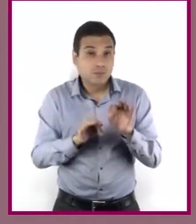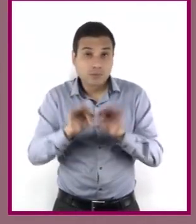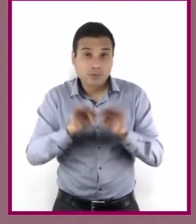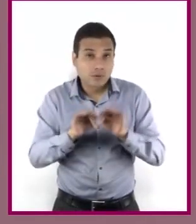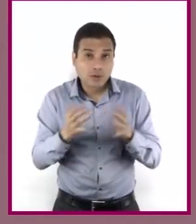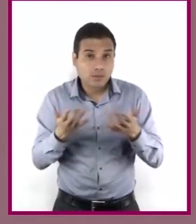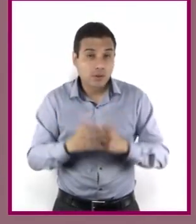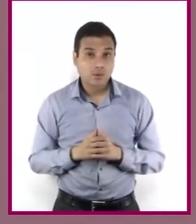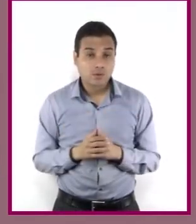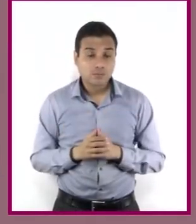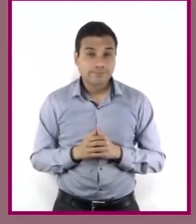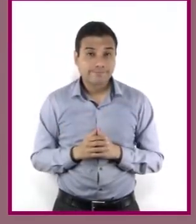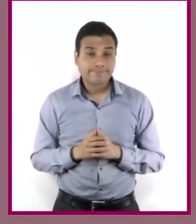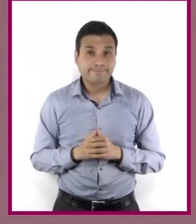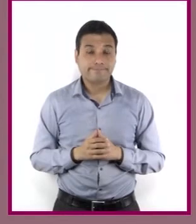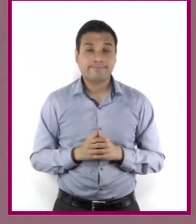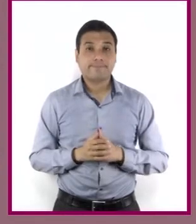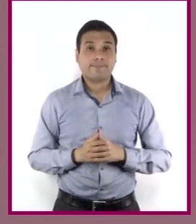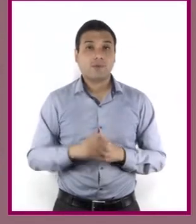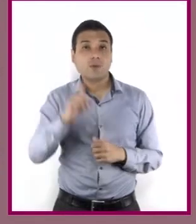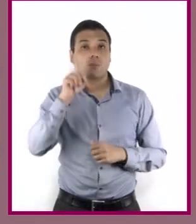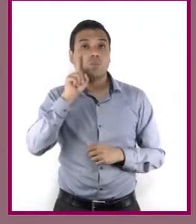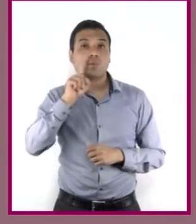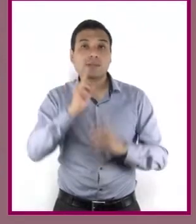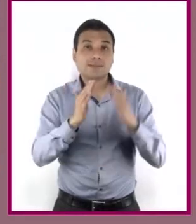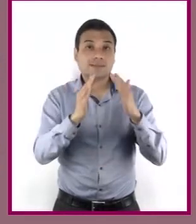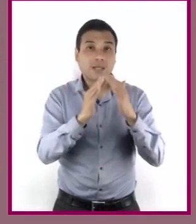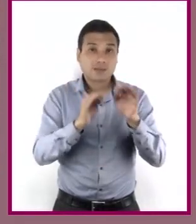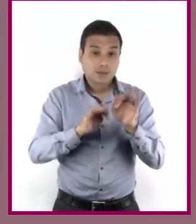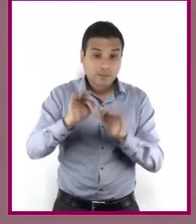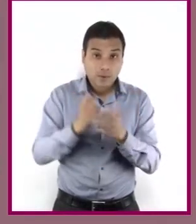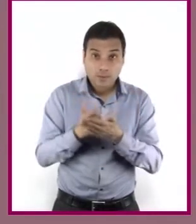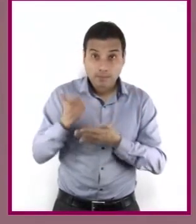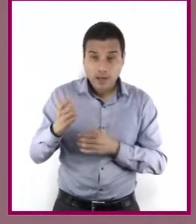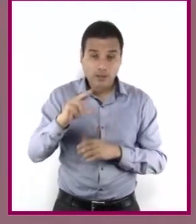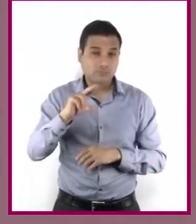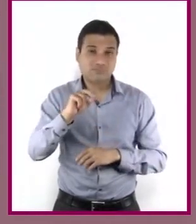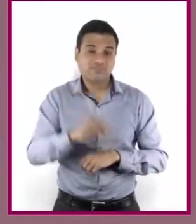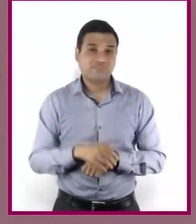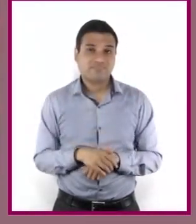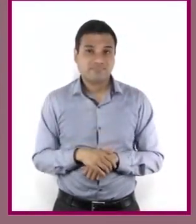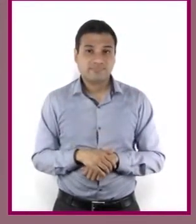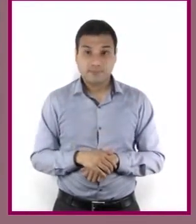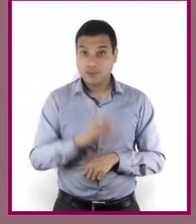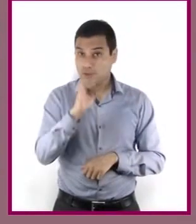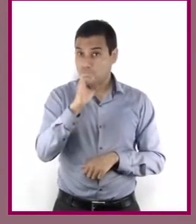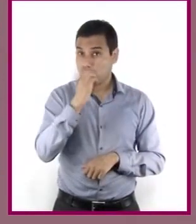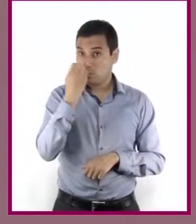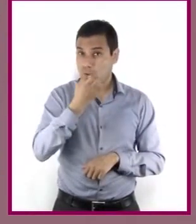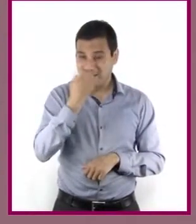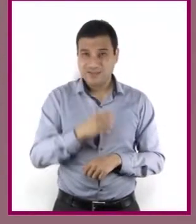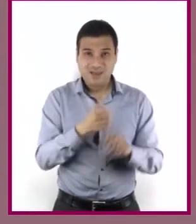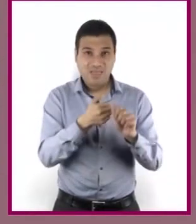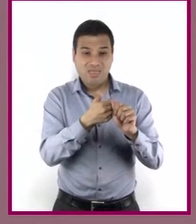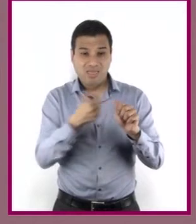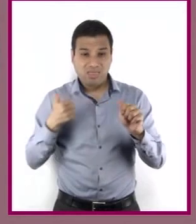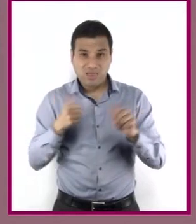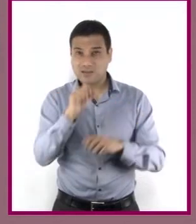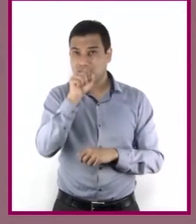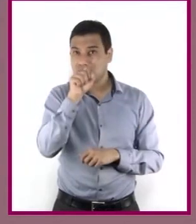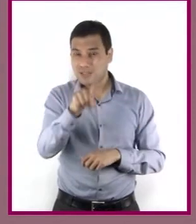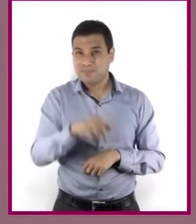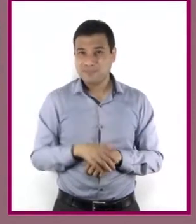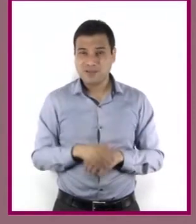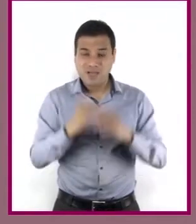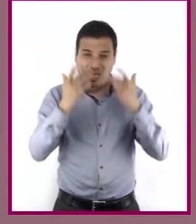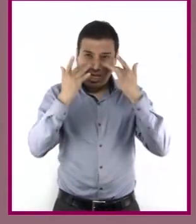y no se les remuneran las labores que realizan en casa. El rezago en el ámbito educativo y la deserción se asocian a la